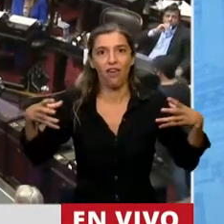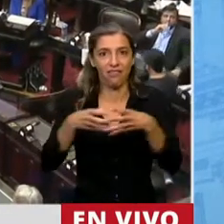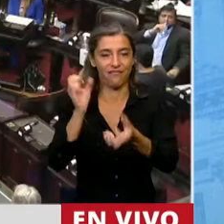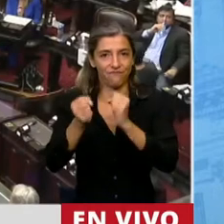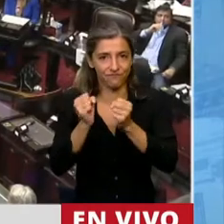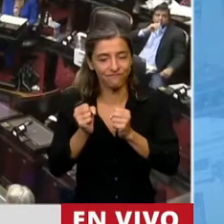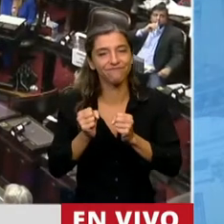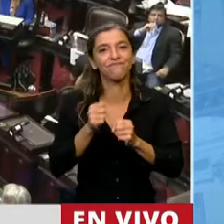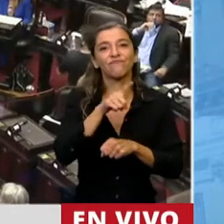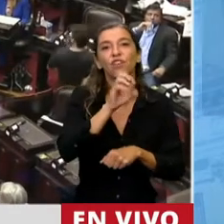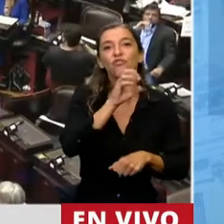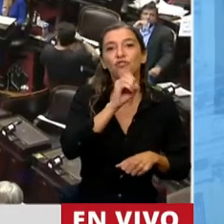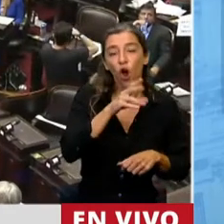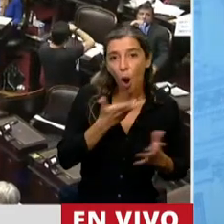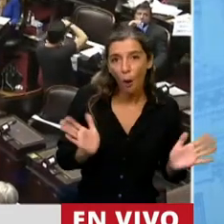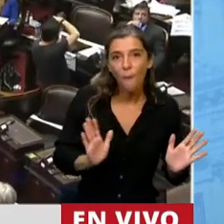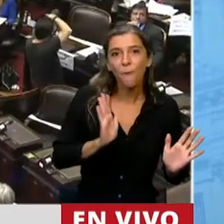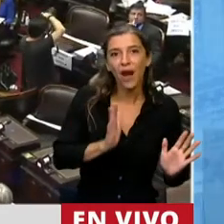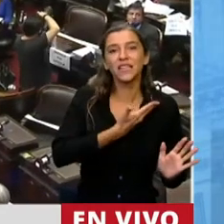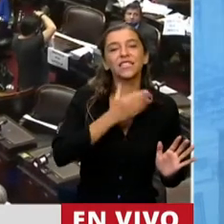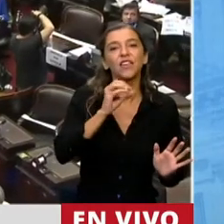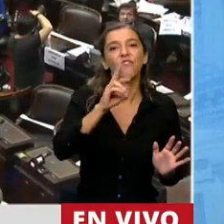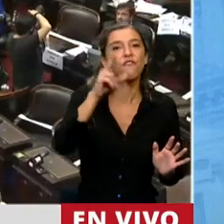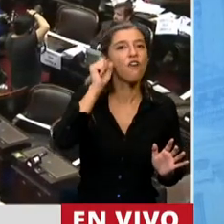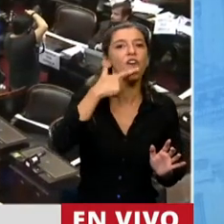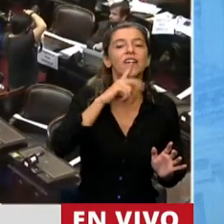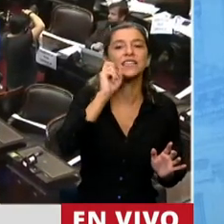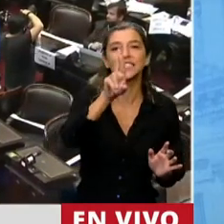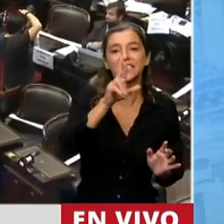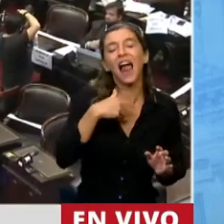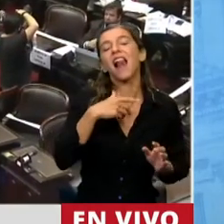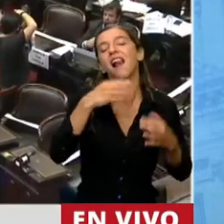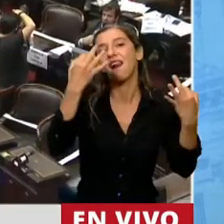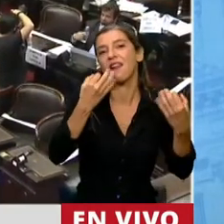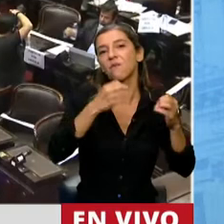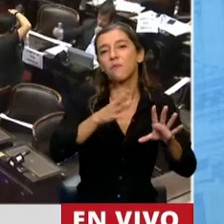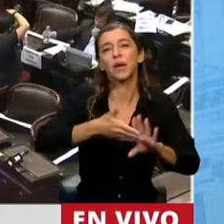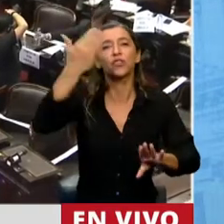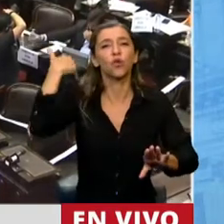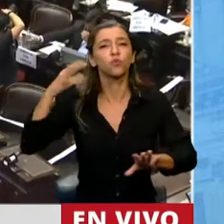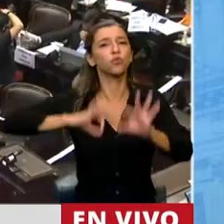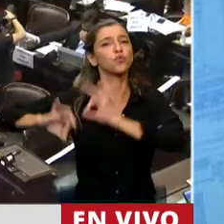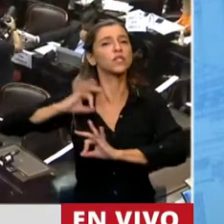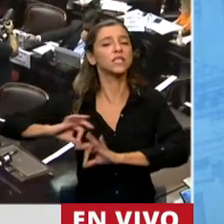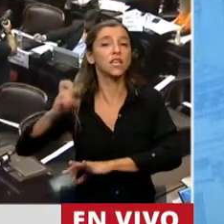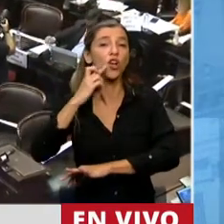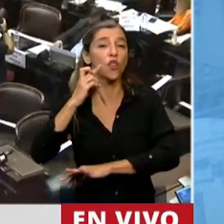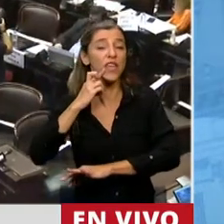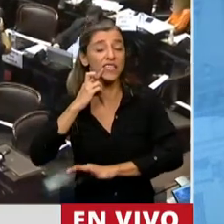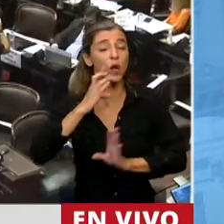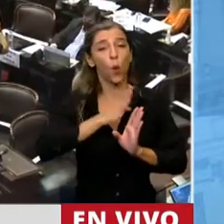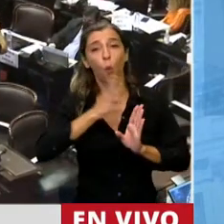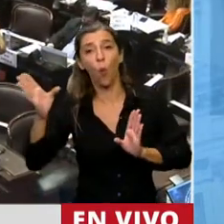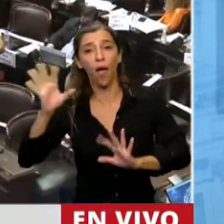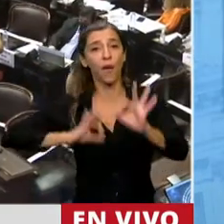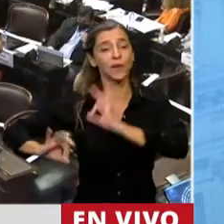compañía inglesa instalada en el territorio del Chaco santafesino, que a finales del siglo XIX y en la primera mitad